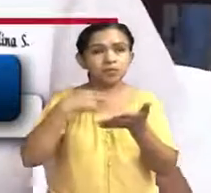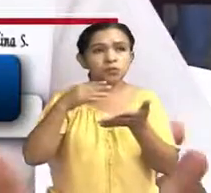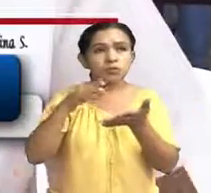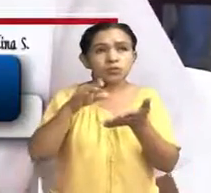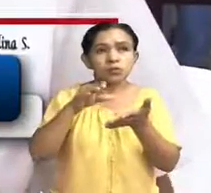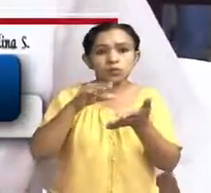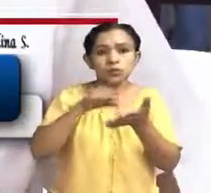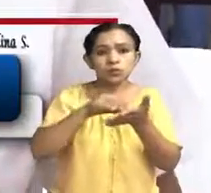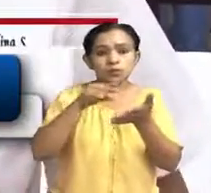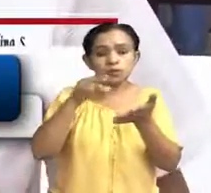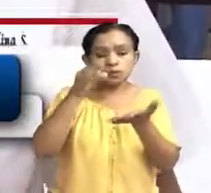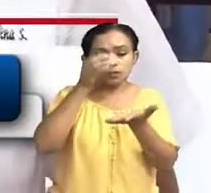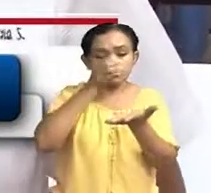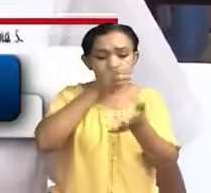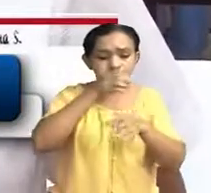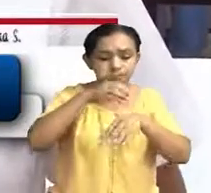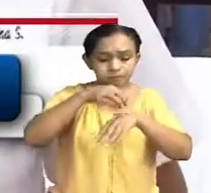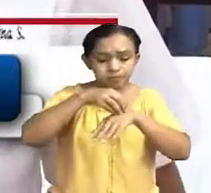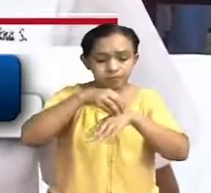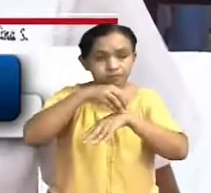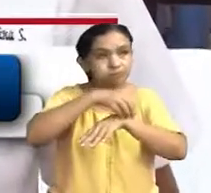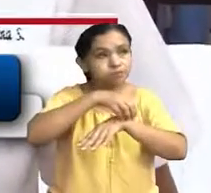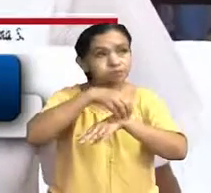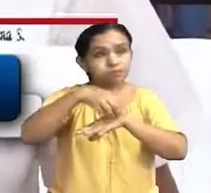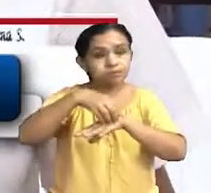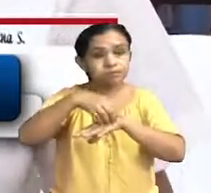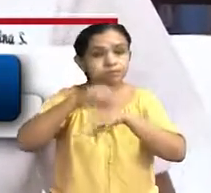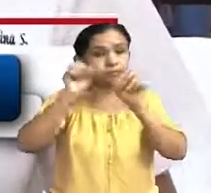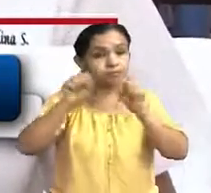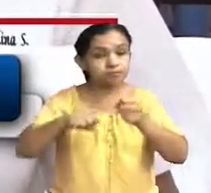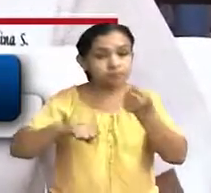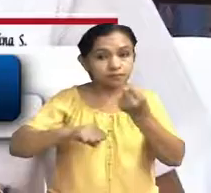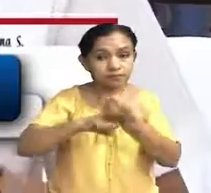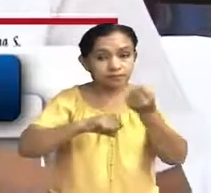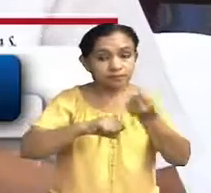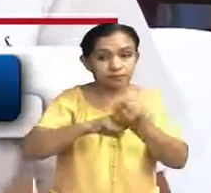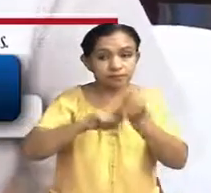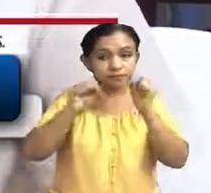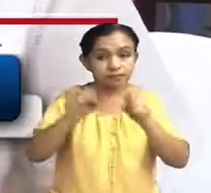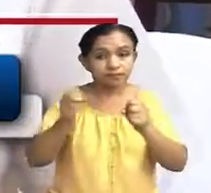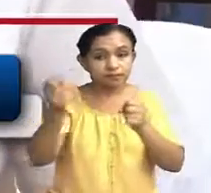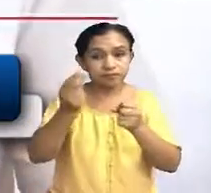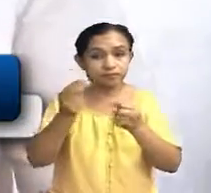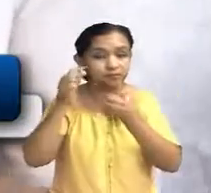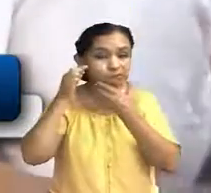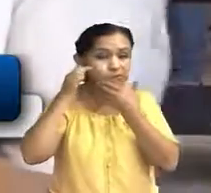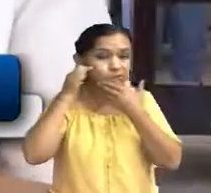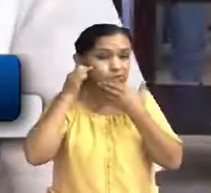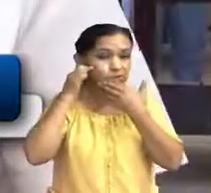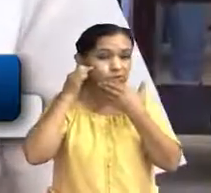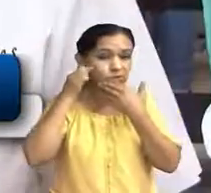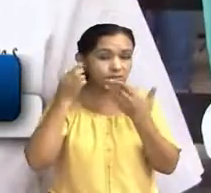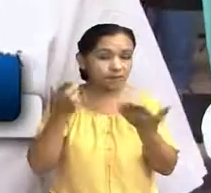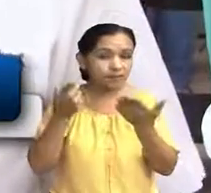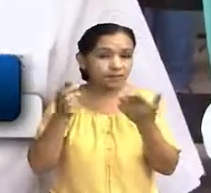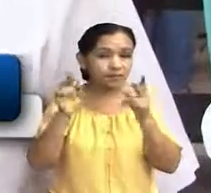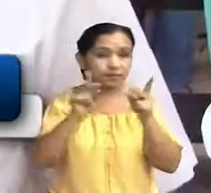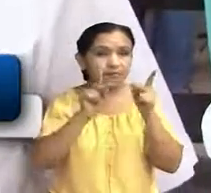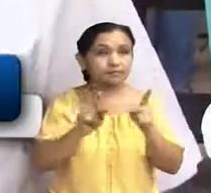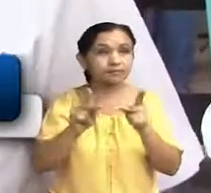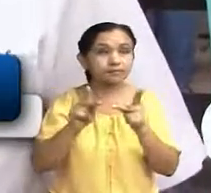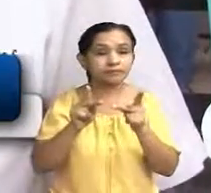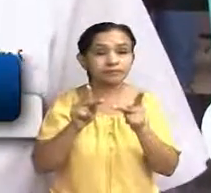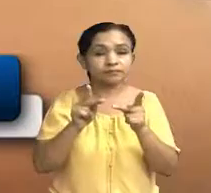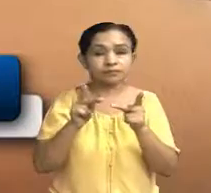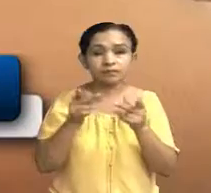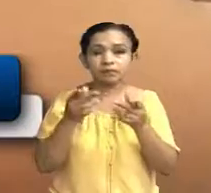estábamos viendo la ventosa. ¿Este tipo de terapias complementarias pueden servir para la parálisis facial? En el caso de la